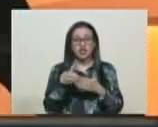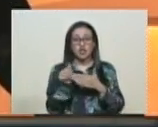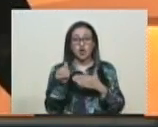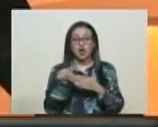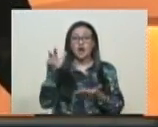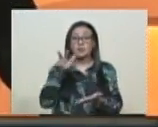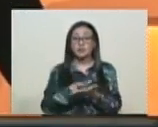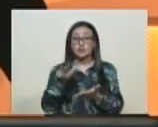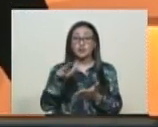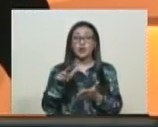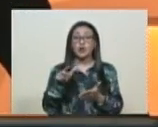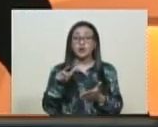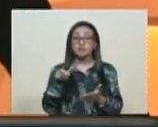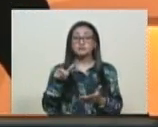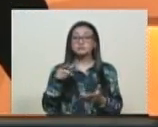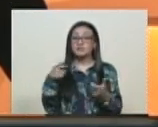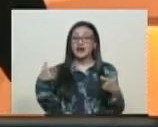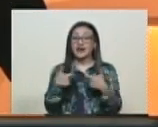700.000 millones de dólares para la guerra.